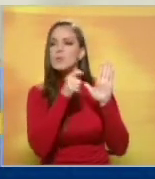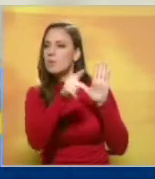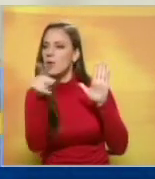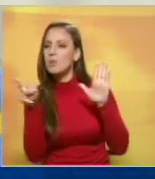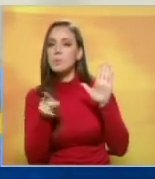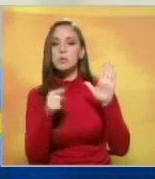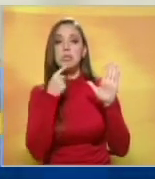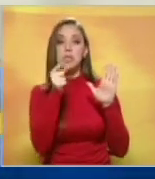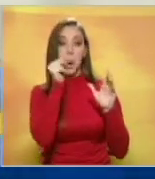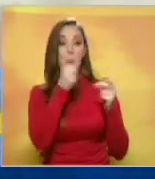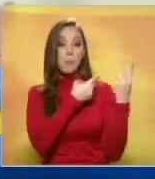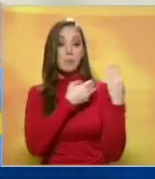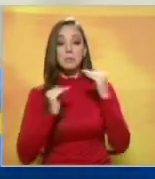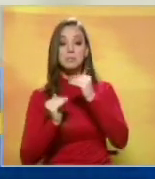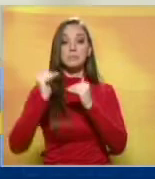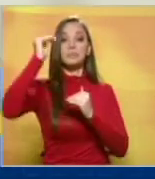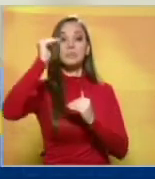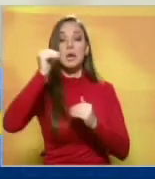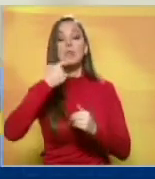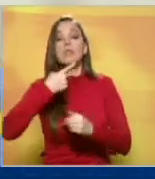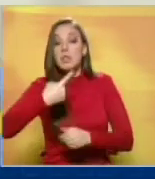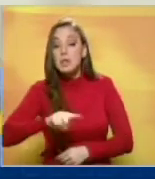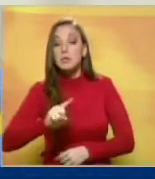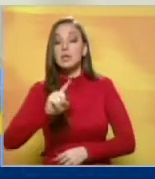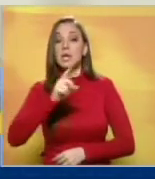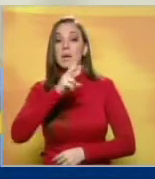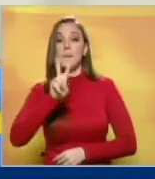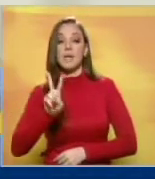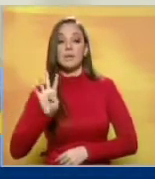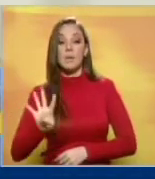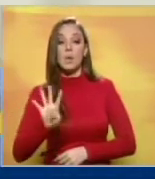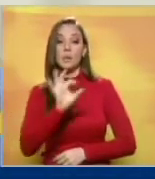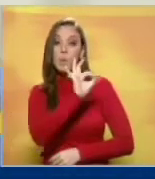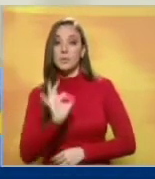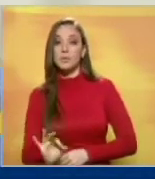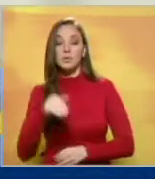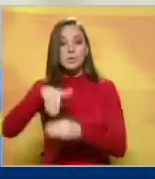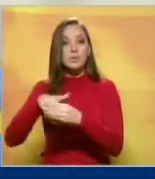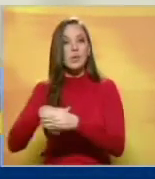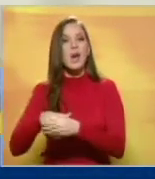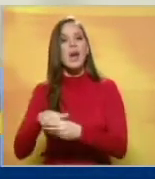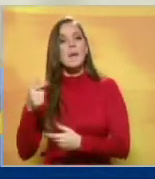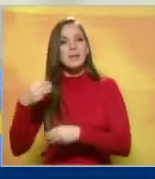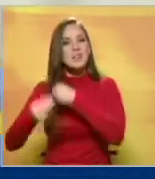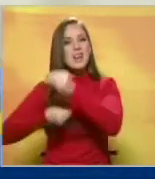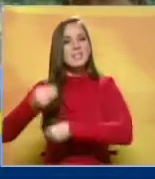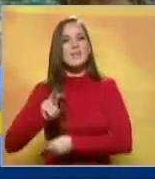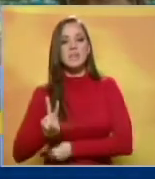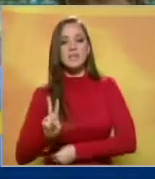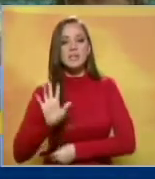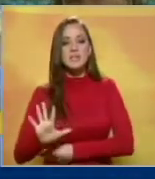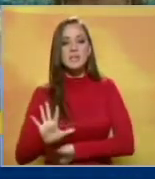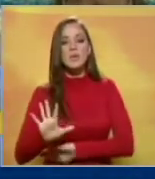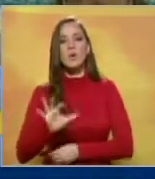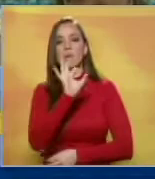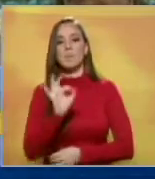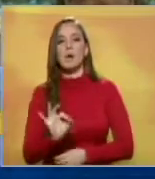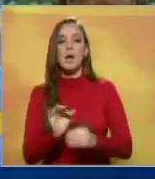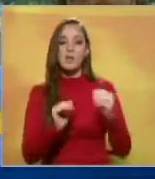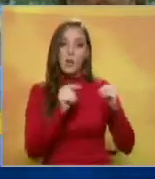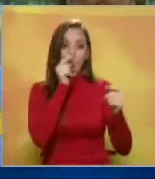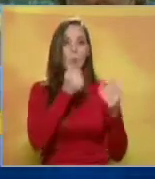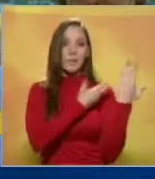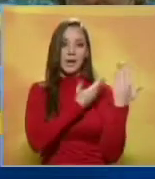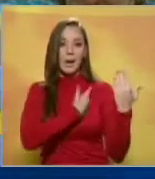representante uribista conseguiría el 24 por ciento de los votos en los comicios del 25 de mayo superando por dos puntos al